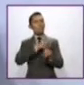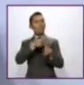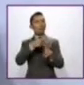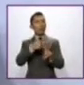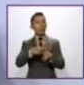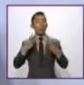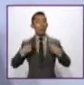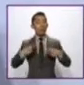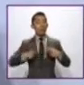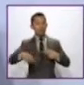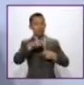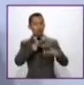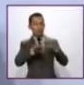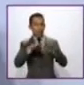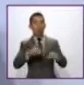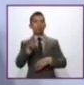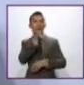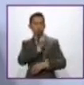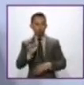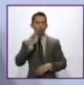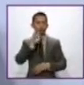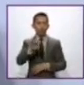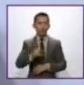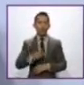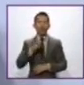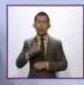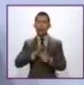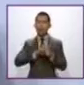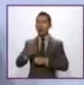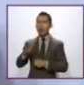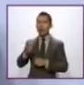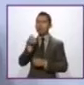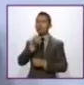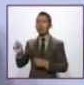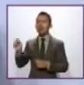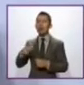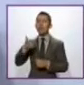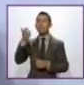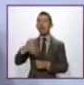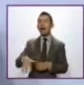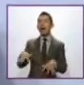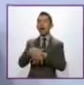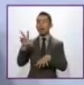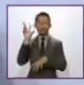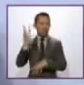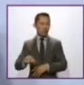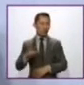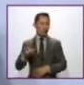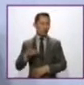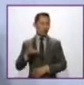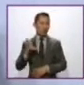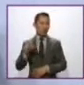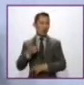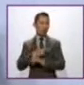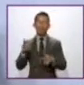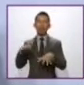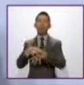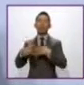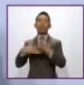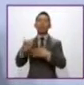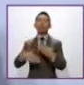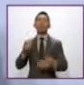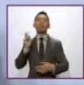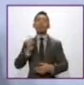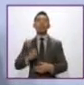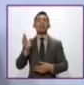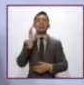obra calificada. Nuestra ventaja nunca va a ser una mano de obra barata. Quien le apueste eso está apostando a la siguiente